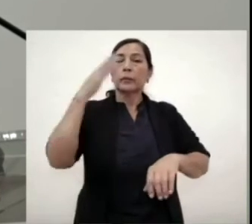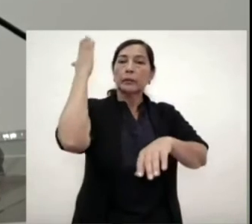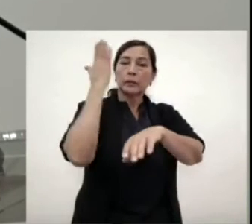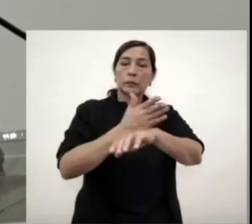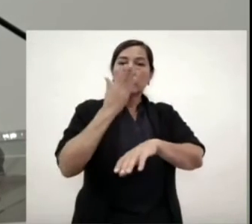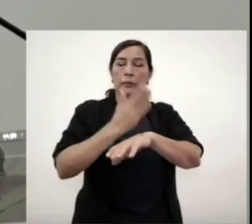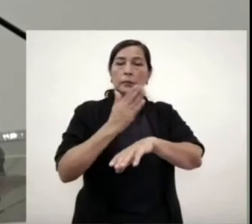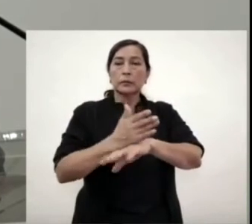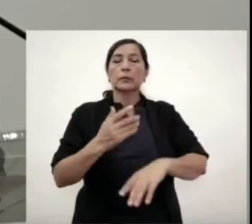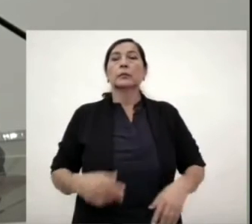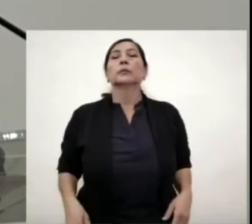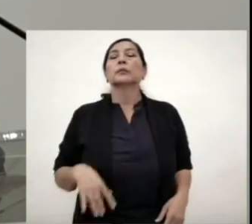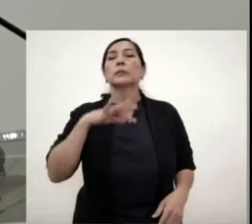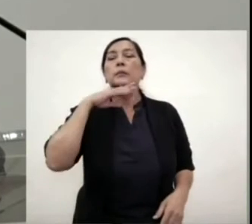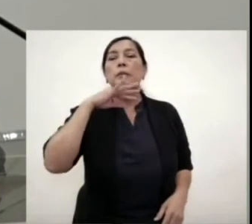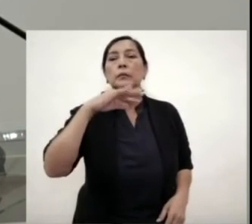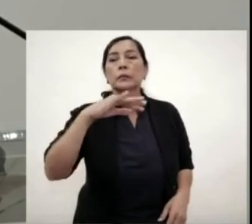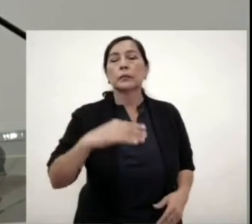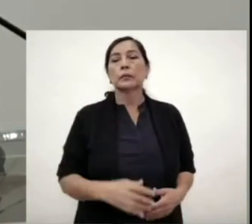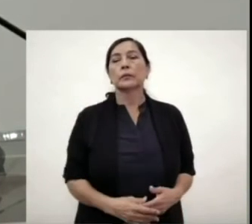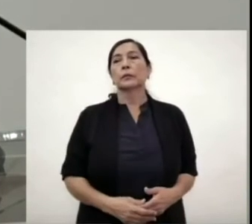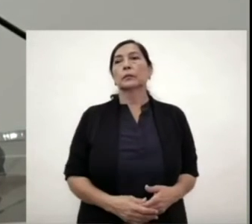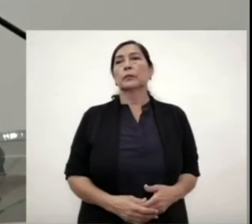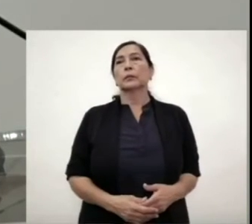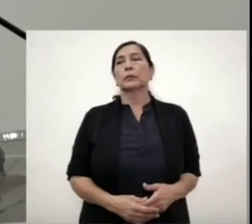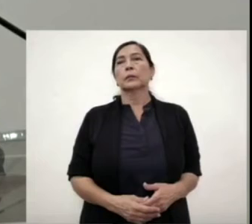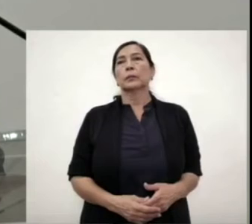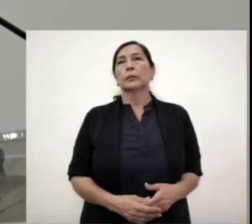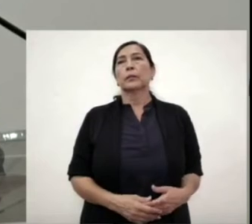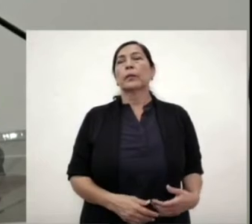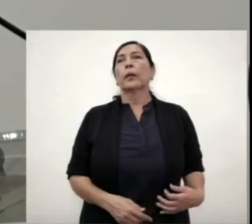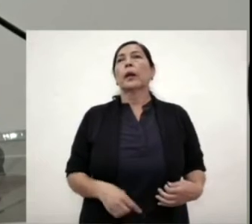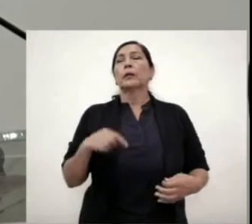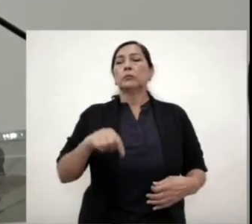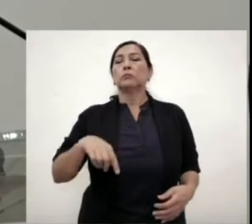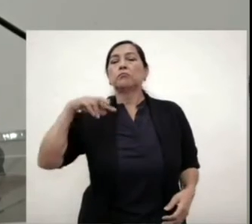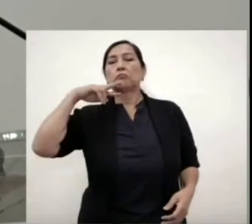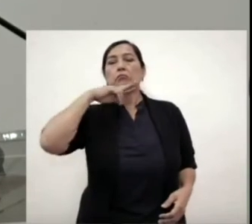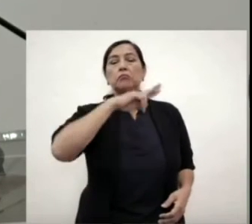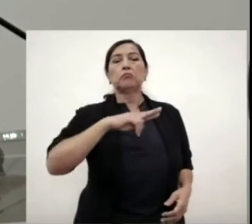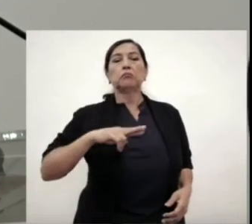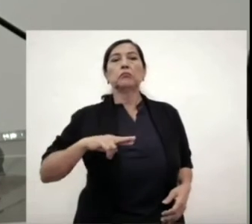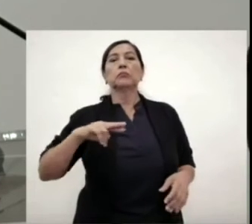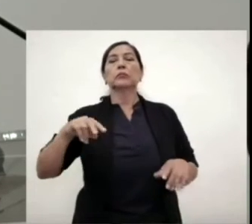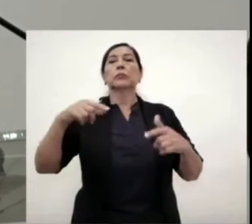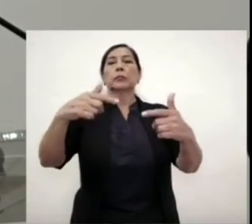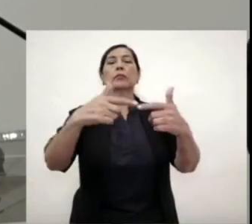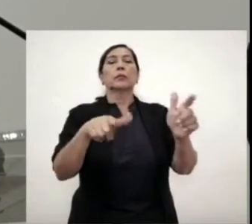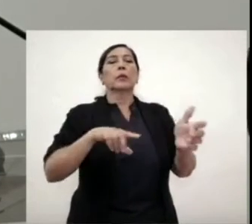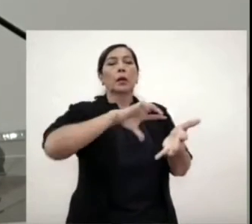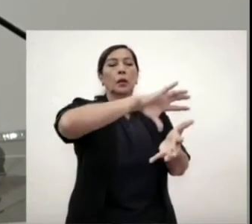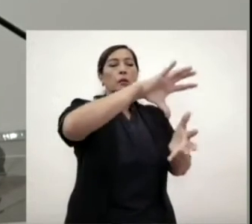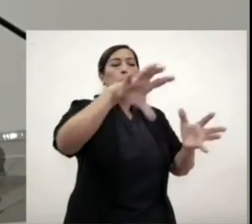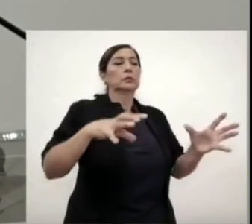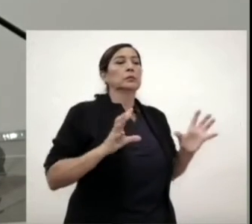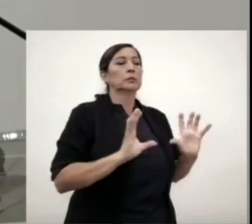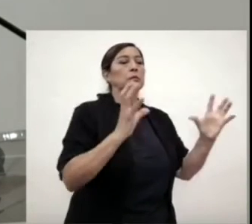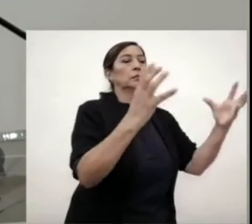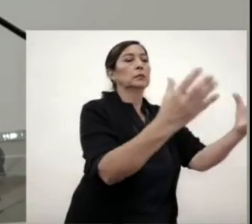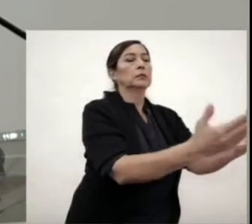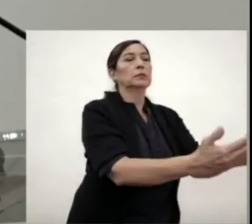En Zamora se va a instalar este centro de justicia para las